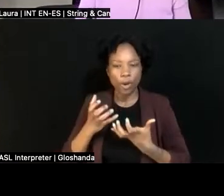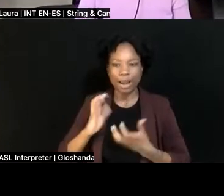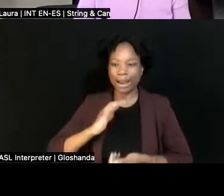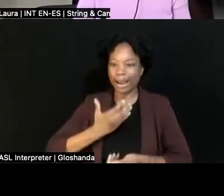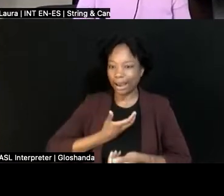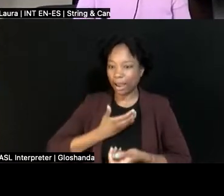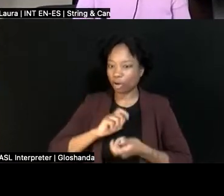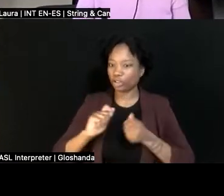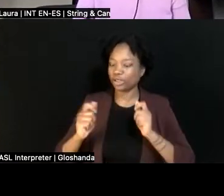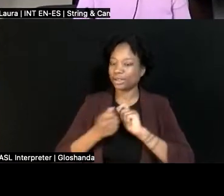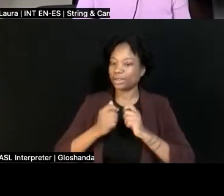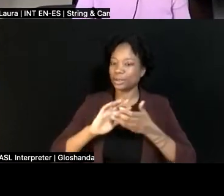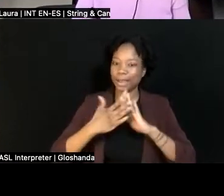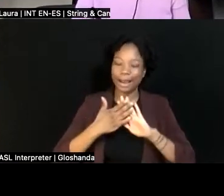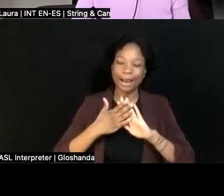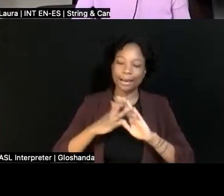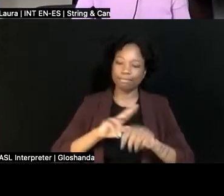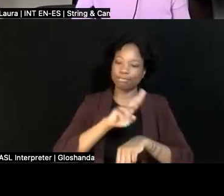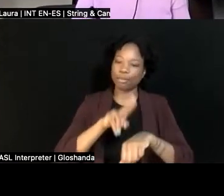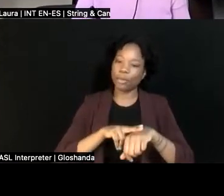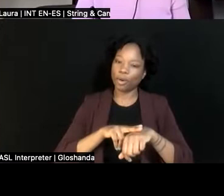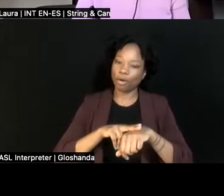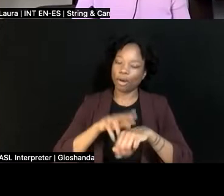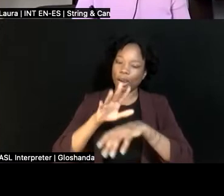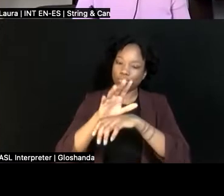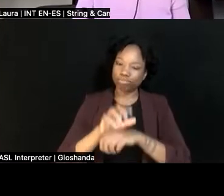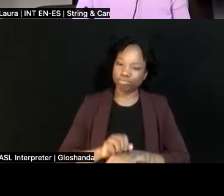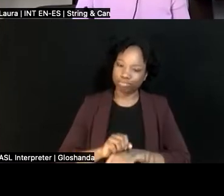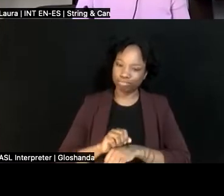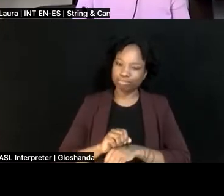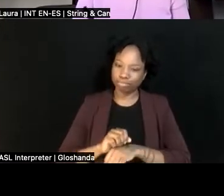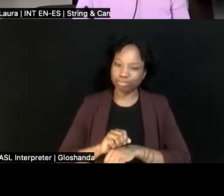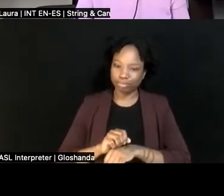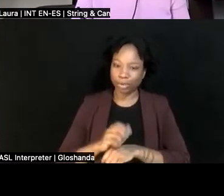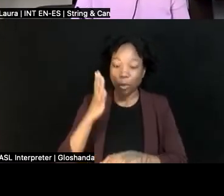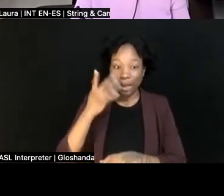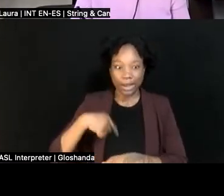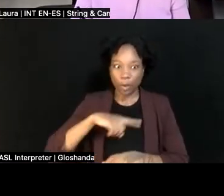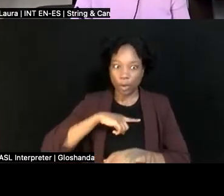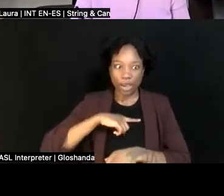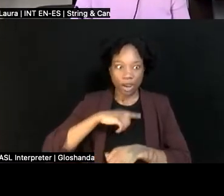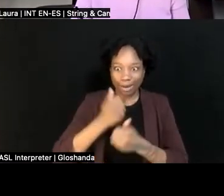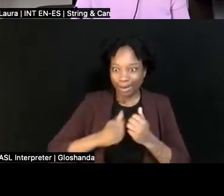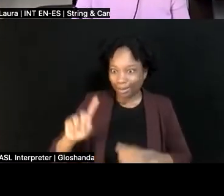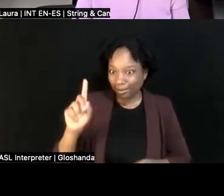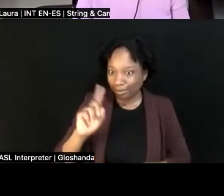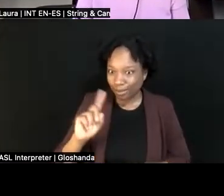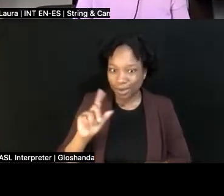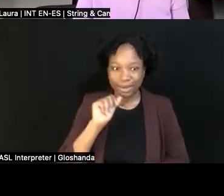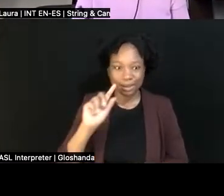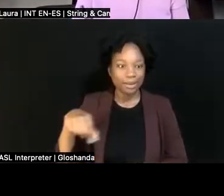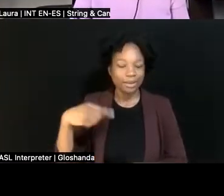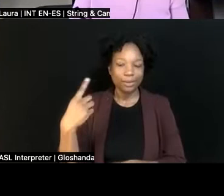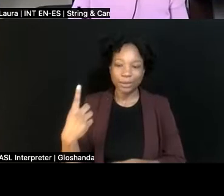nuestros cambios culturales, porque nosotros estamos en todos los lugares, no solo en